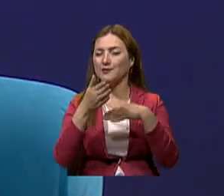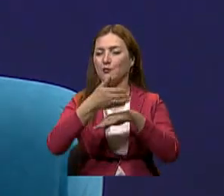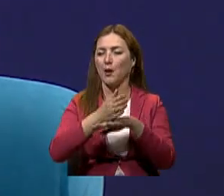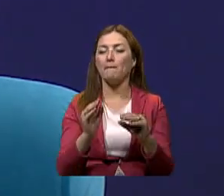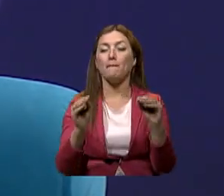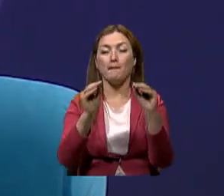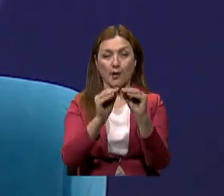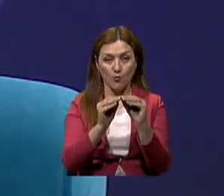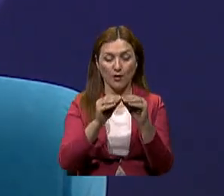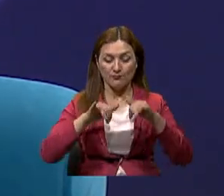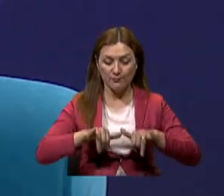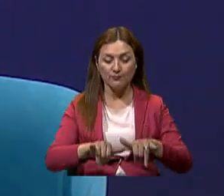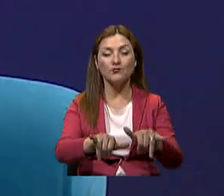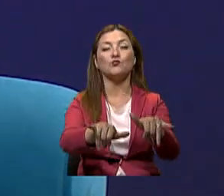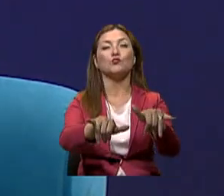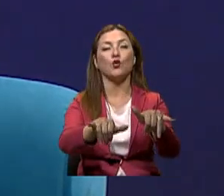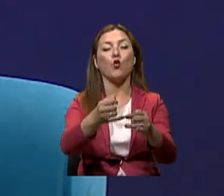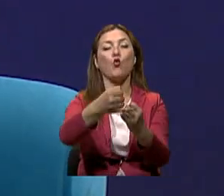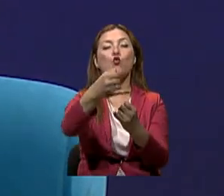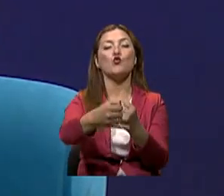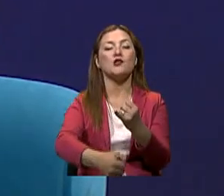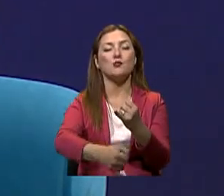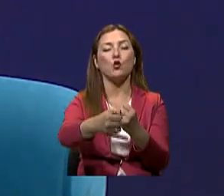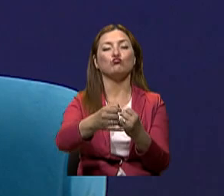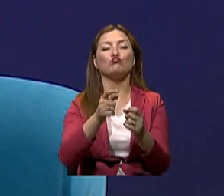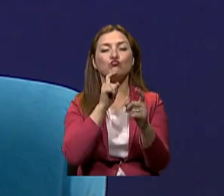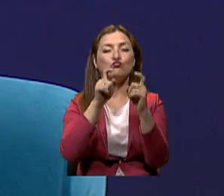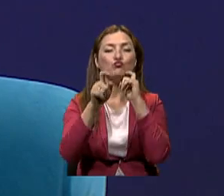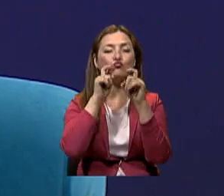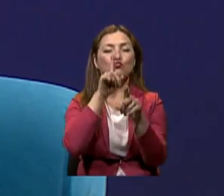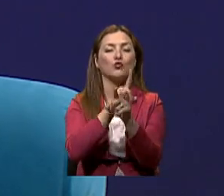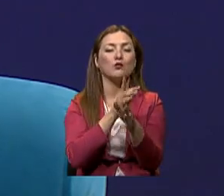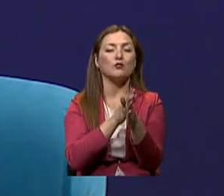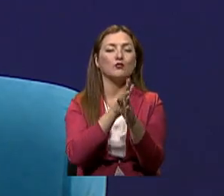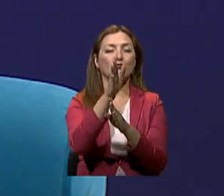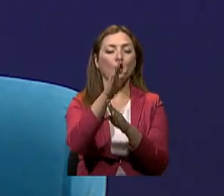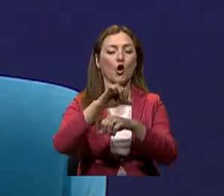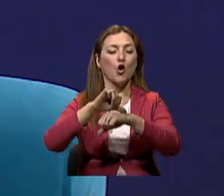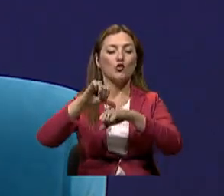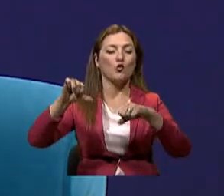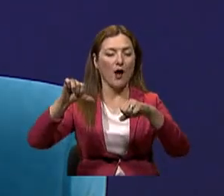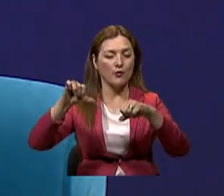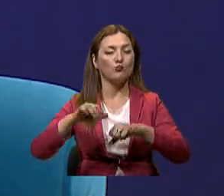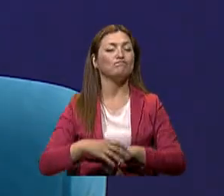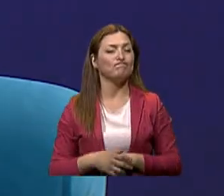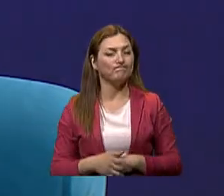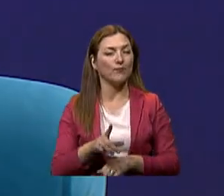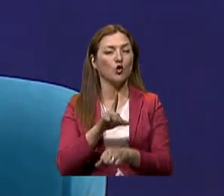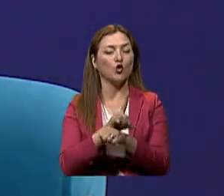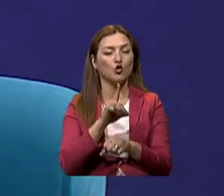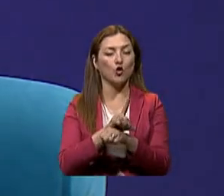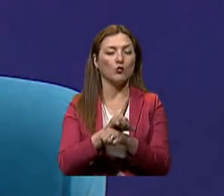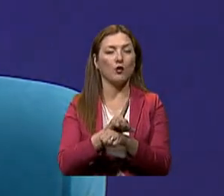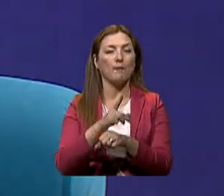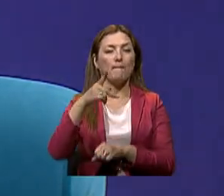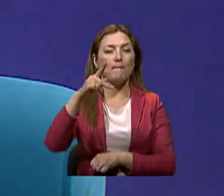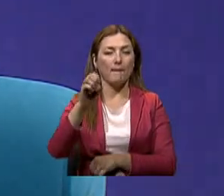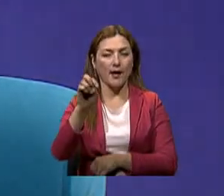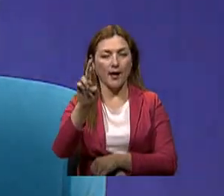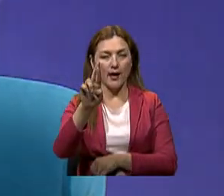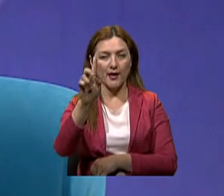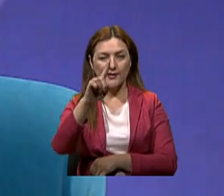pero igualmente continuaremos el último bloque ya con el especialista médico, el cirujano vascular, el doctor Fernando Pérez. Así